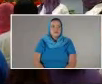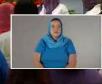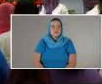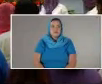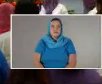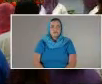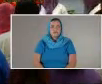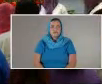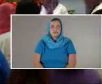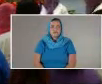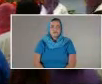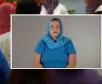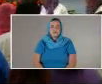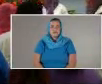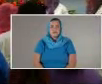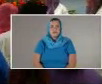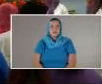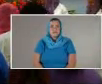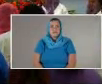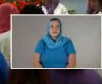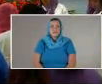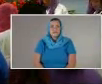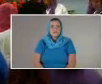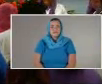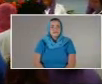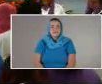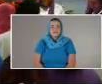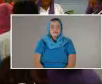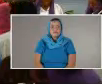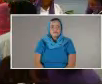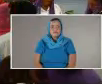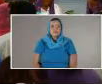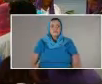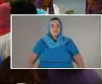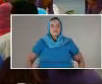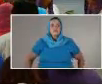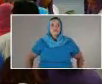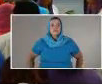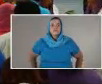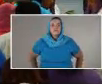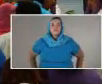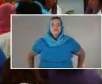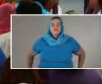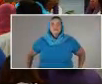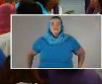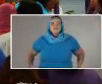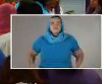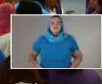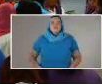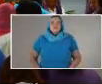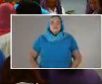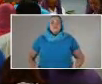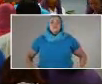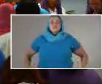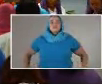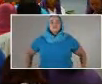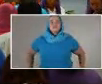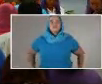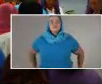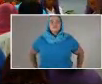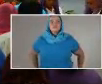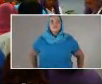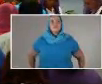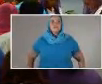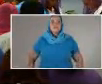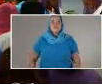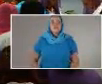y a Paola Najarro, que pudieran pasar. Queremos orar por ustedes. A mi mano izquierda,